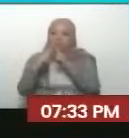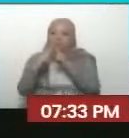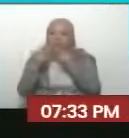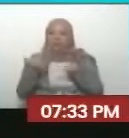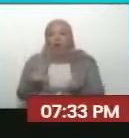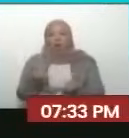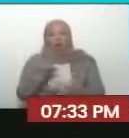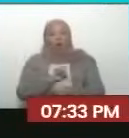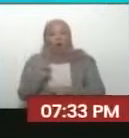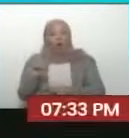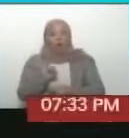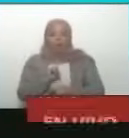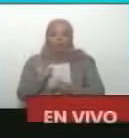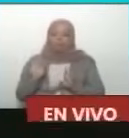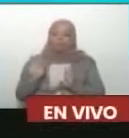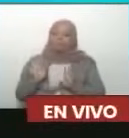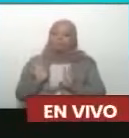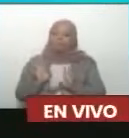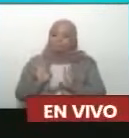vida.